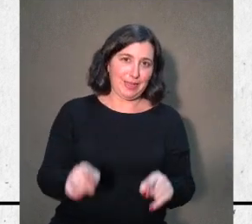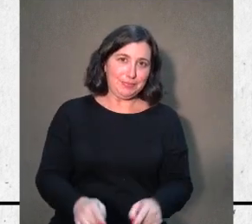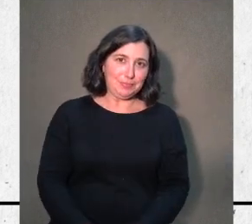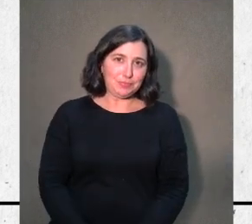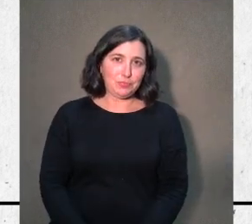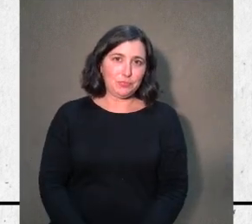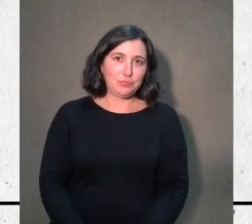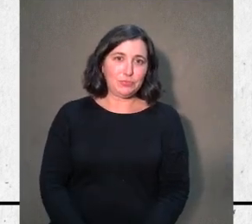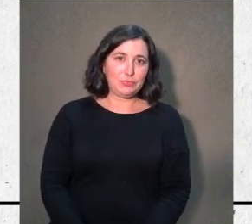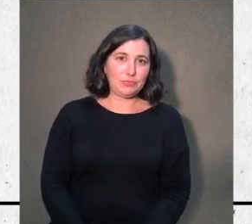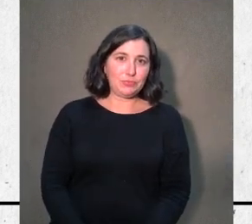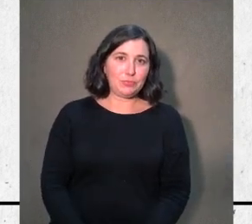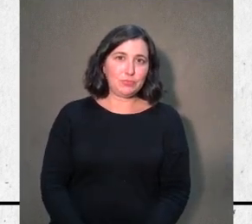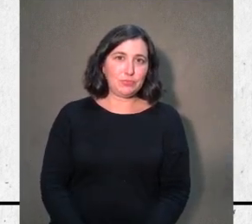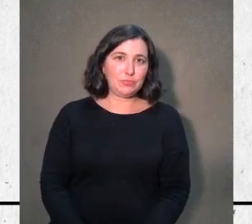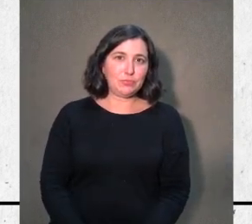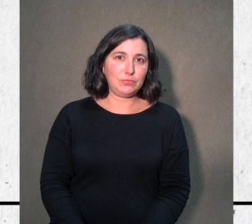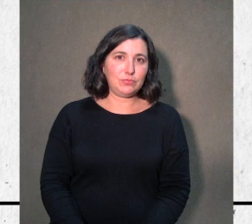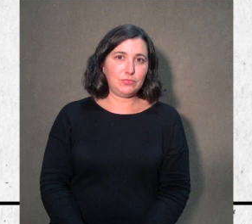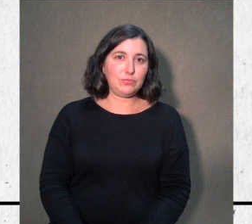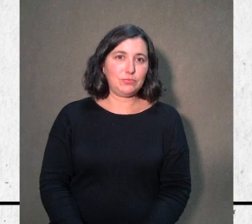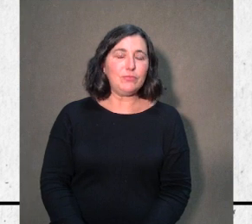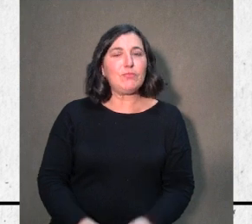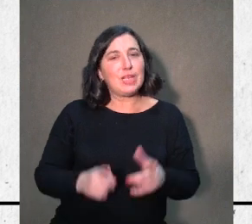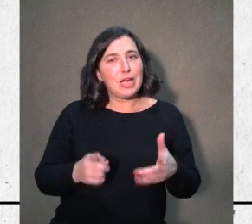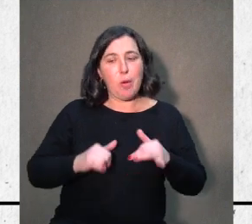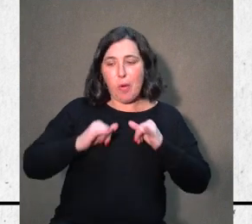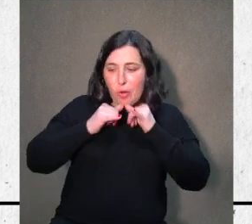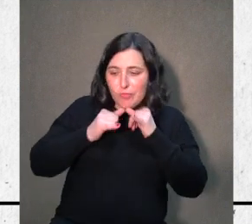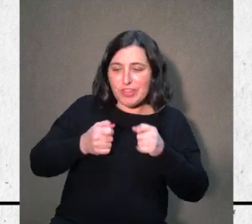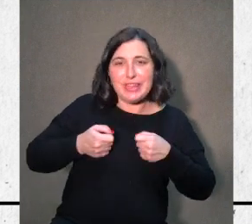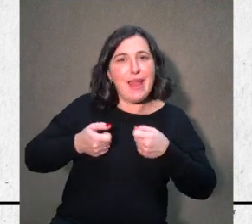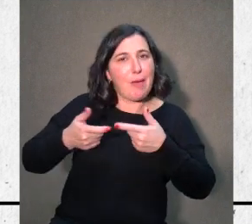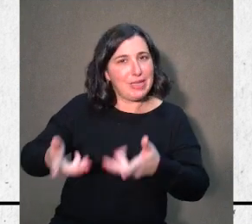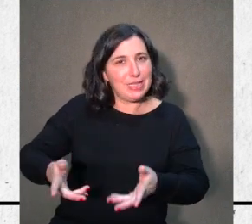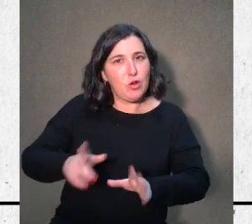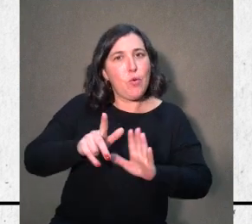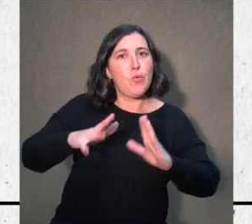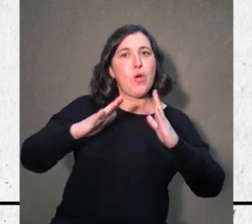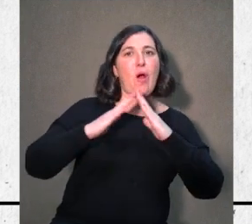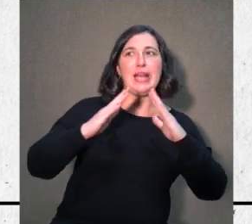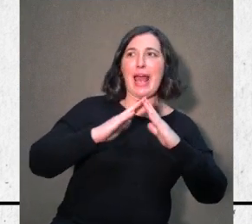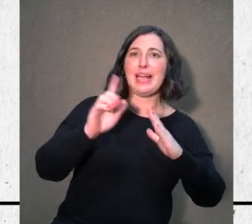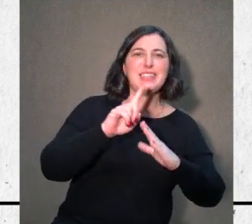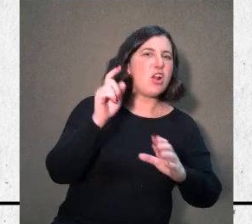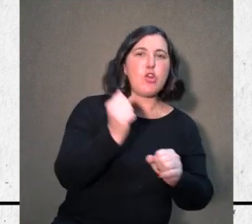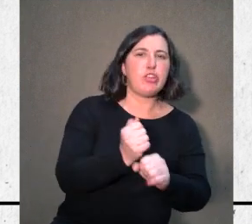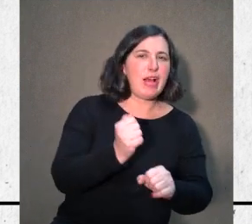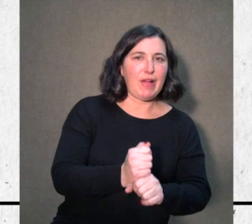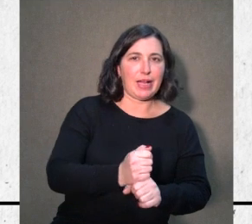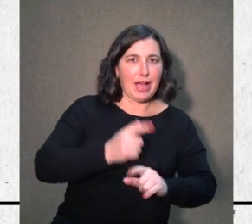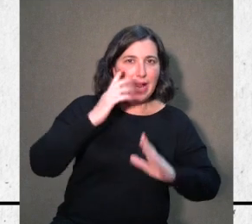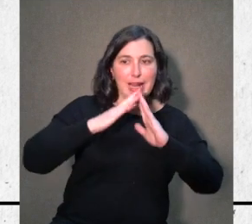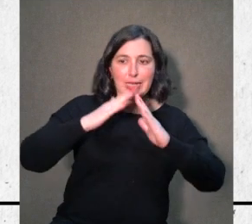No transmitirlo, ¿no? Yo pienso que uno no trabaja en la casa, sino que lleva la pasión a todo en su casa, y los hijos, bueno, por supuesto